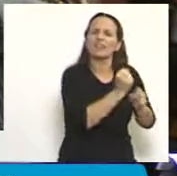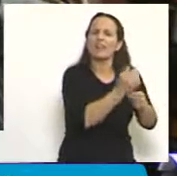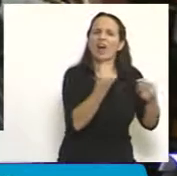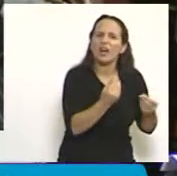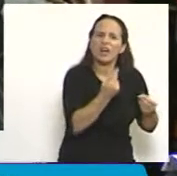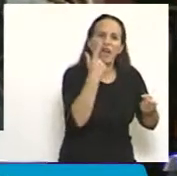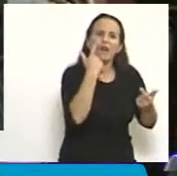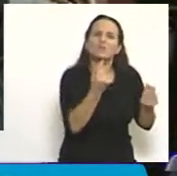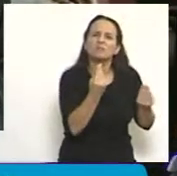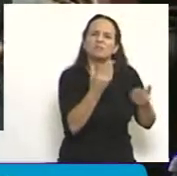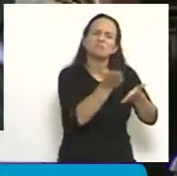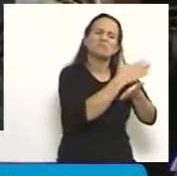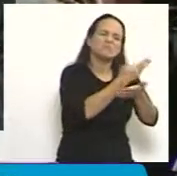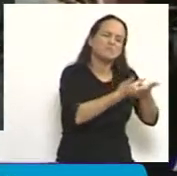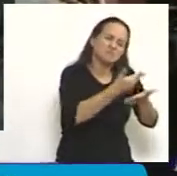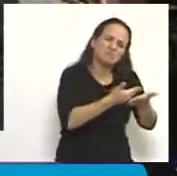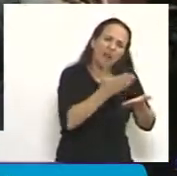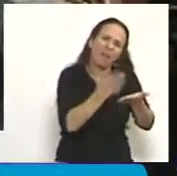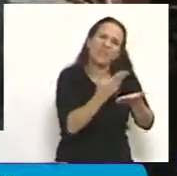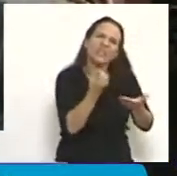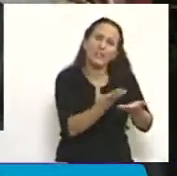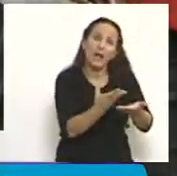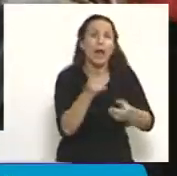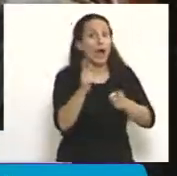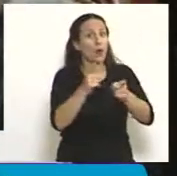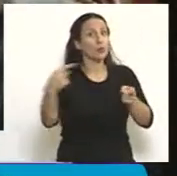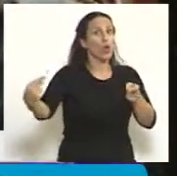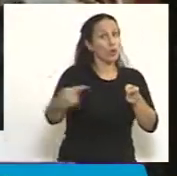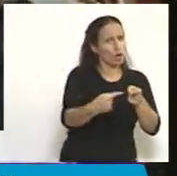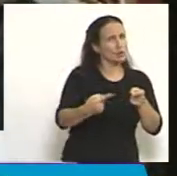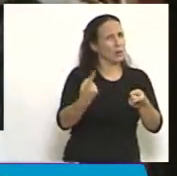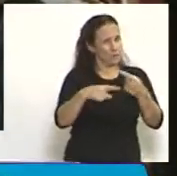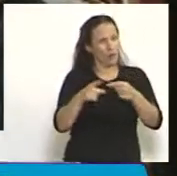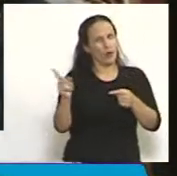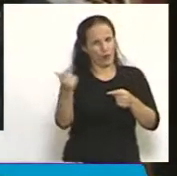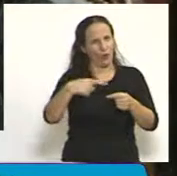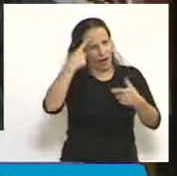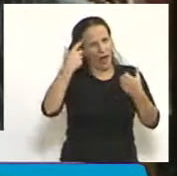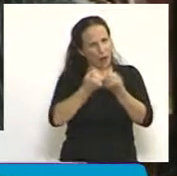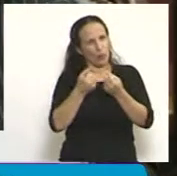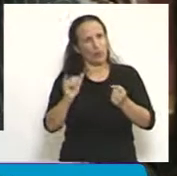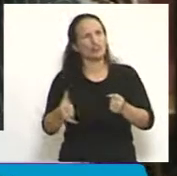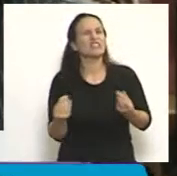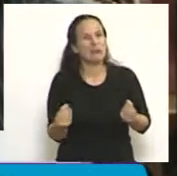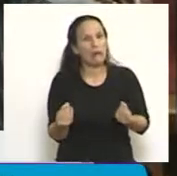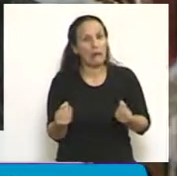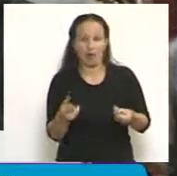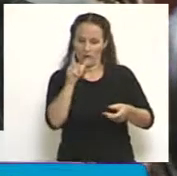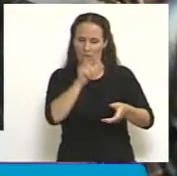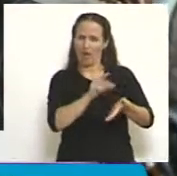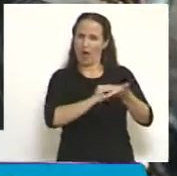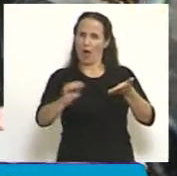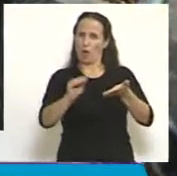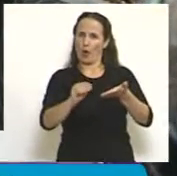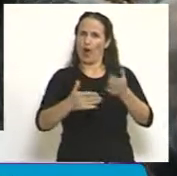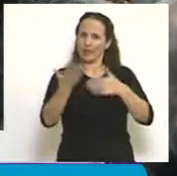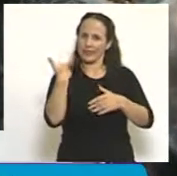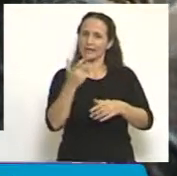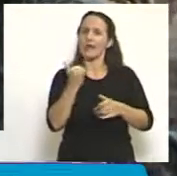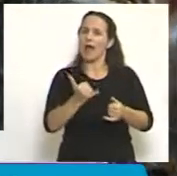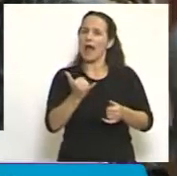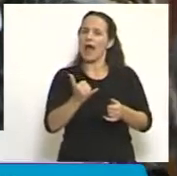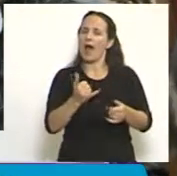pública, también por supuesto siempre presidida por la defensa de la Constitución y los tratados internacionales, pero a